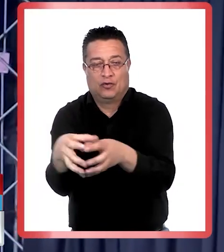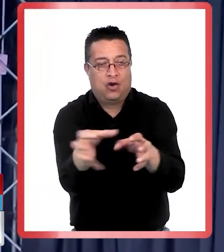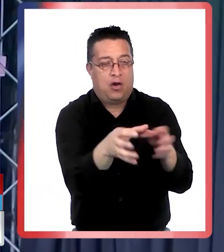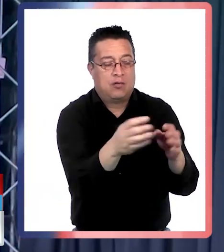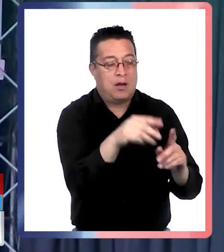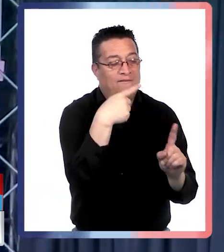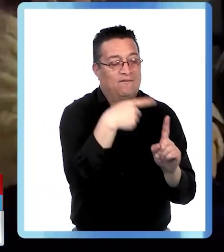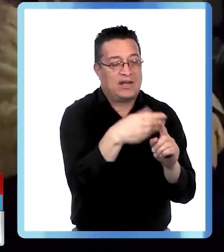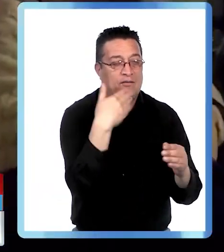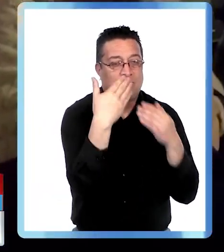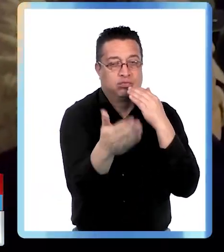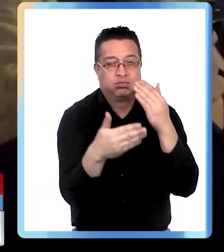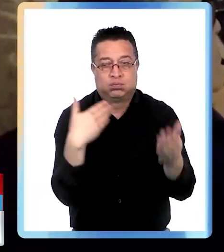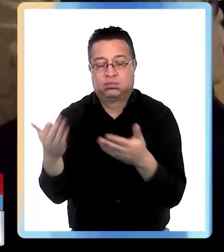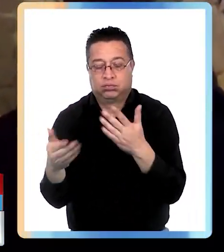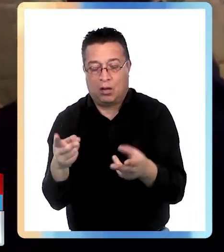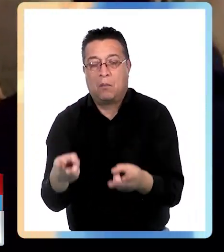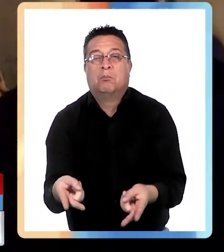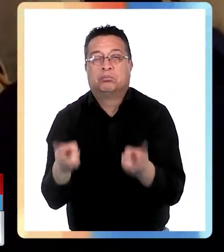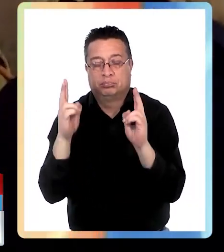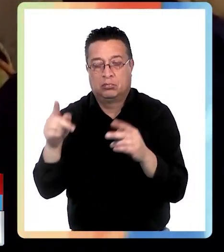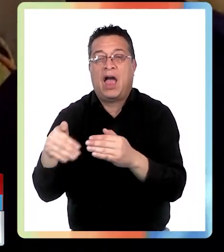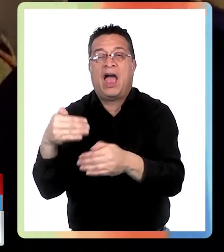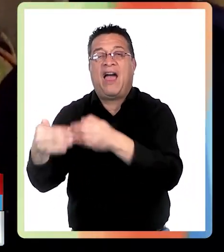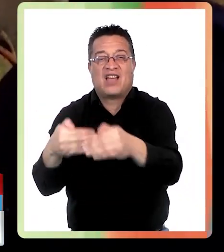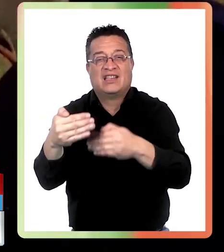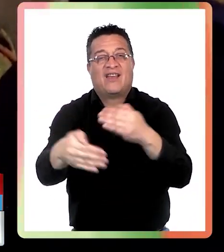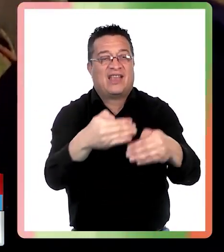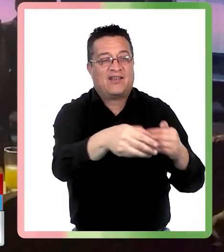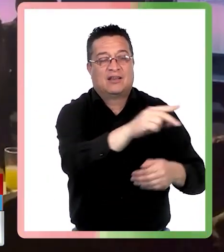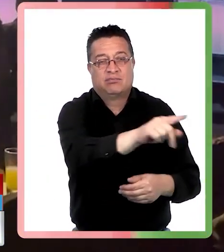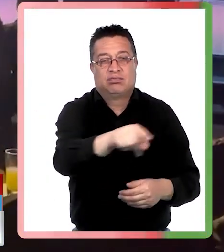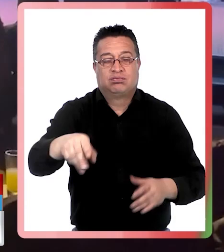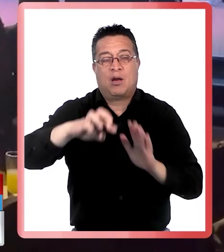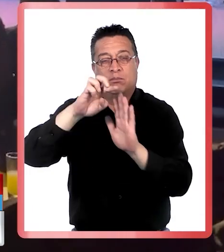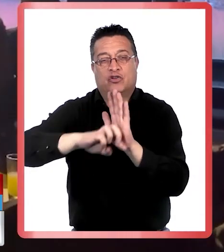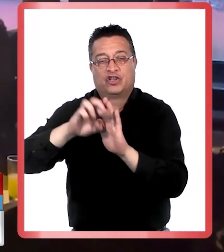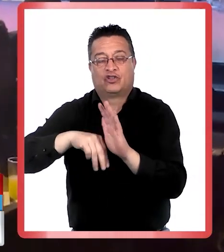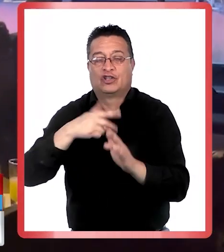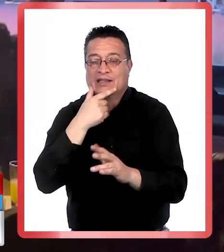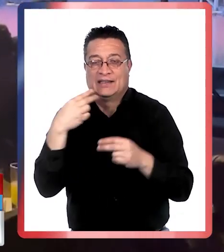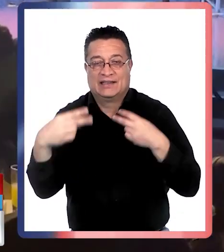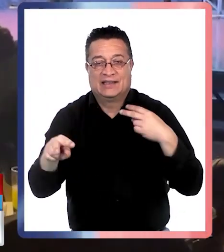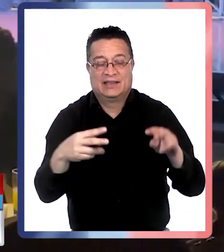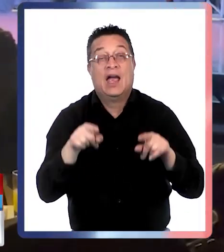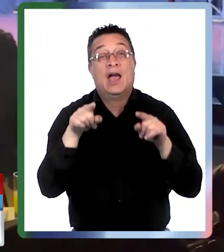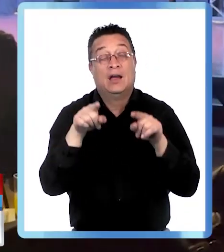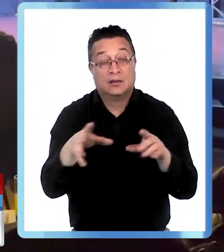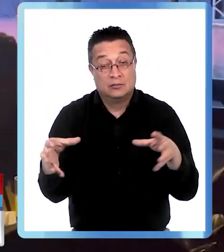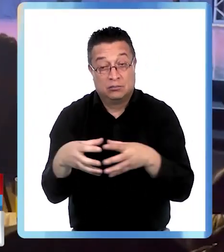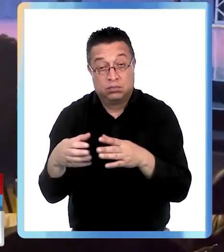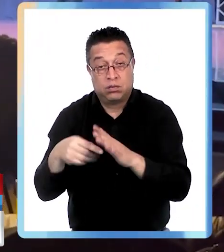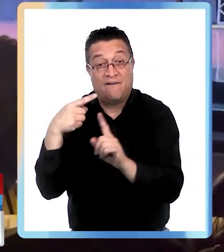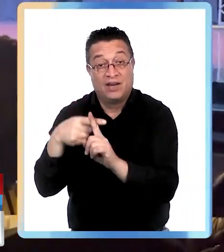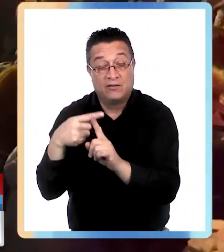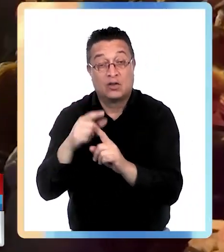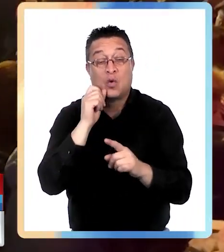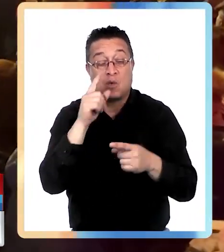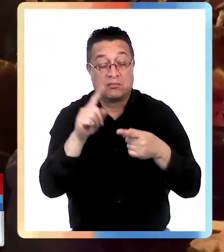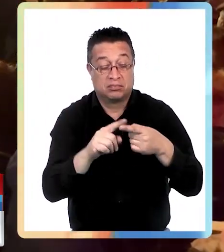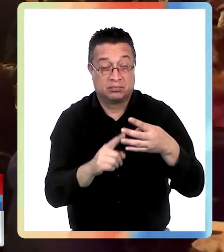sociales fueron beneficiadas con subvenciones que le permitirán avanzar en la realización de proyectos anhelados entre las organizaciones